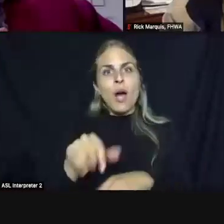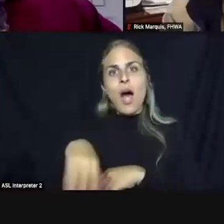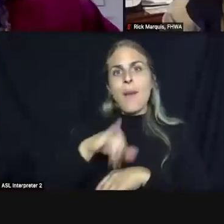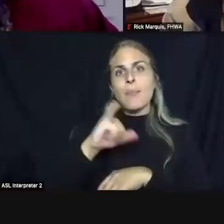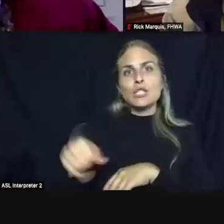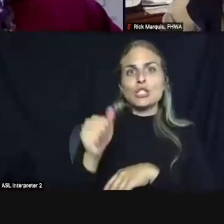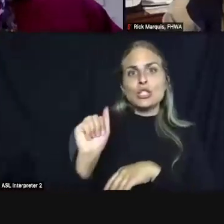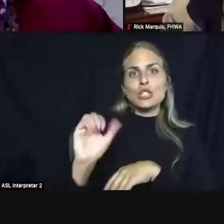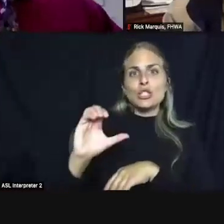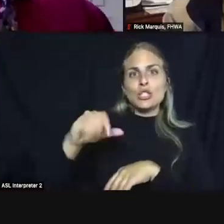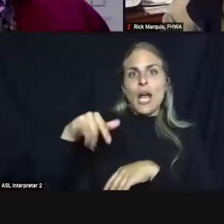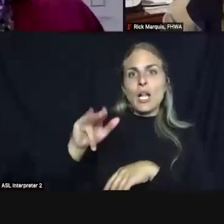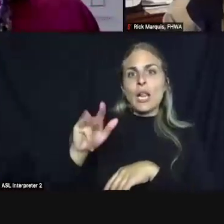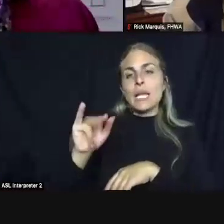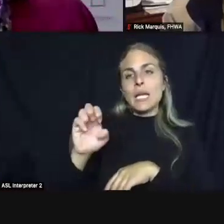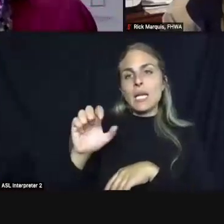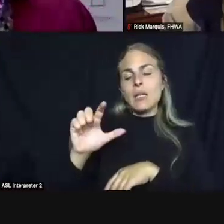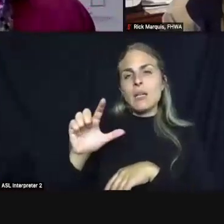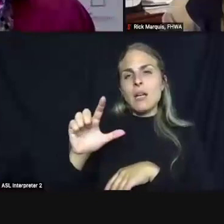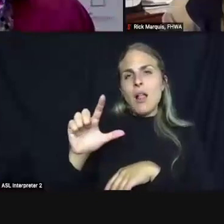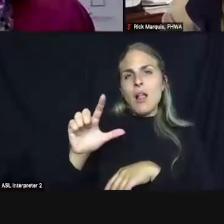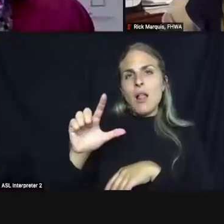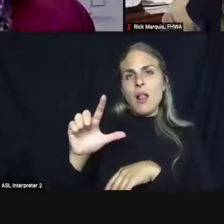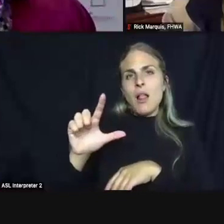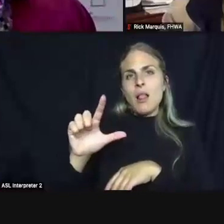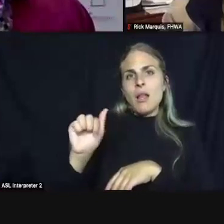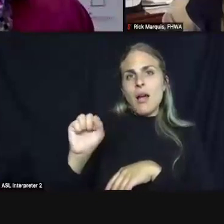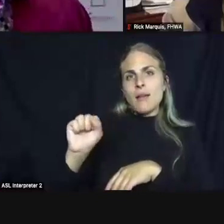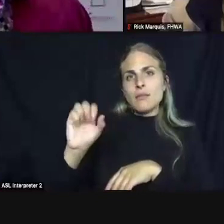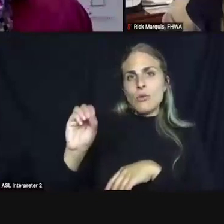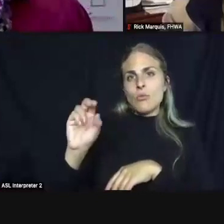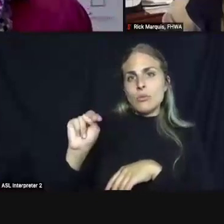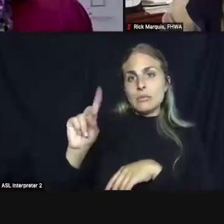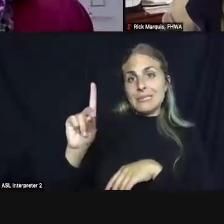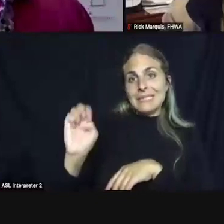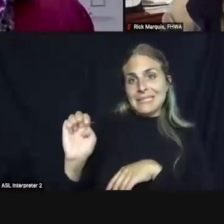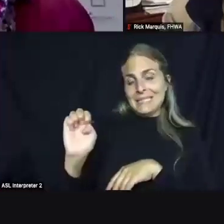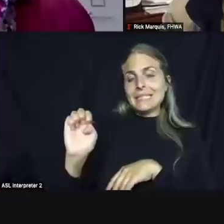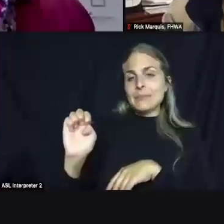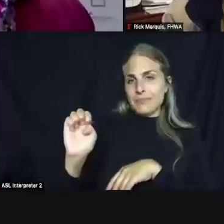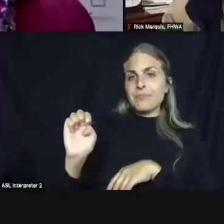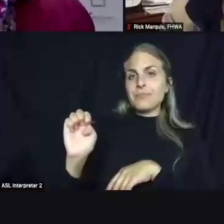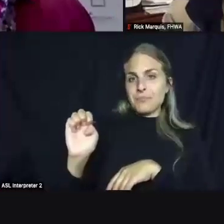otras reuniones. Mi nombre es Jacqueline Lassonde,